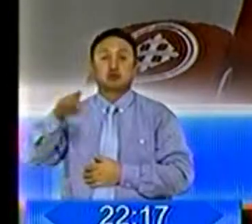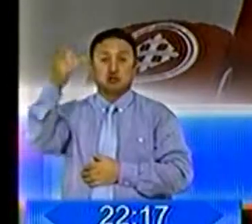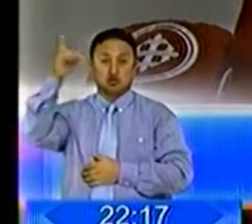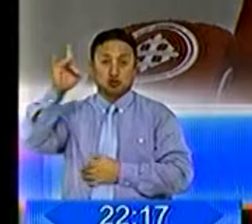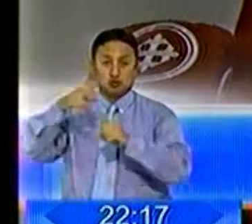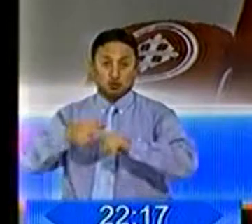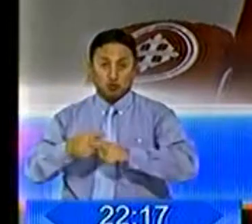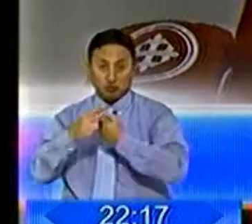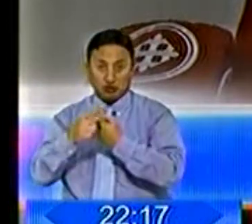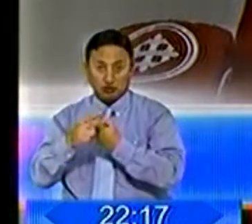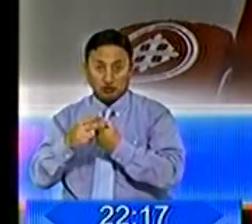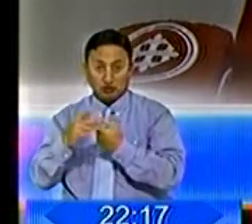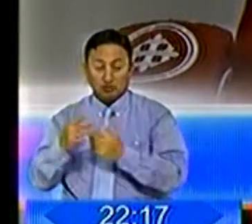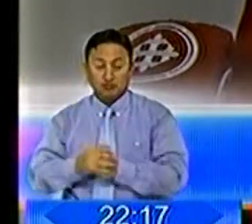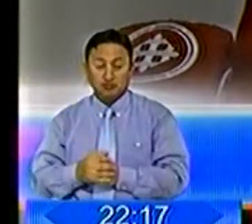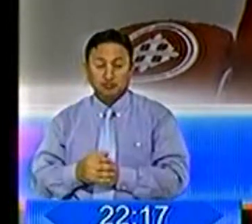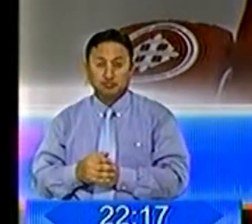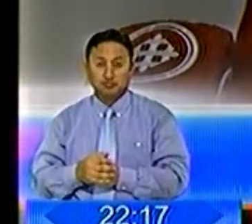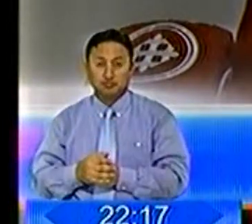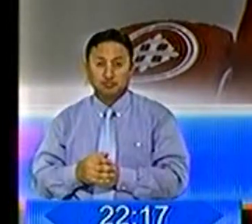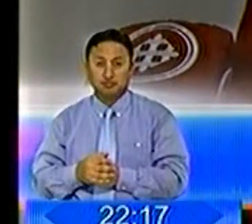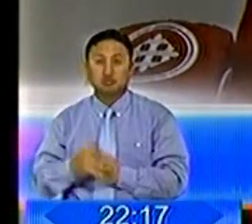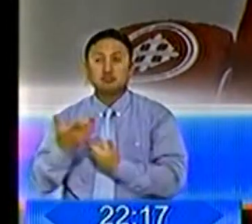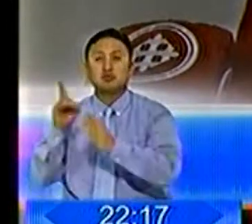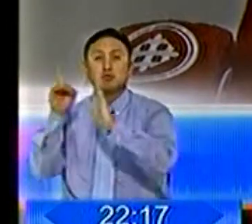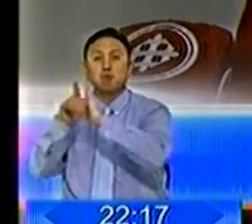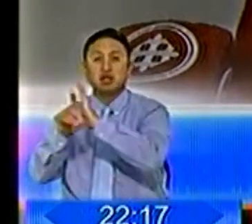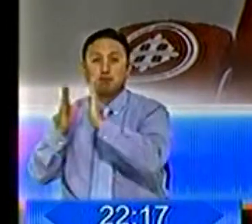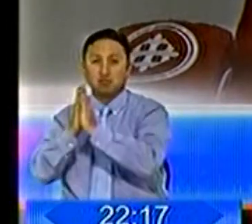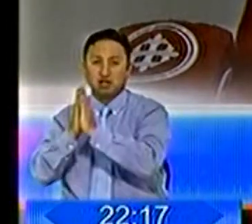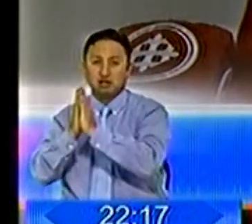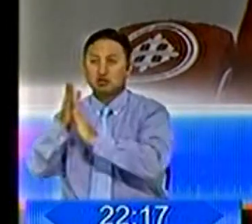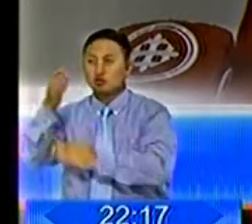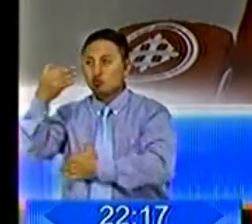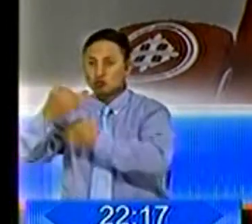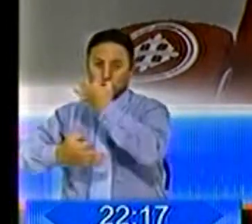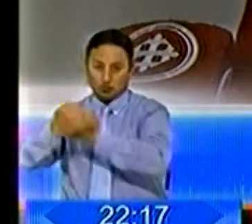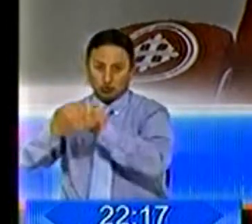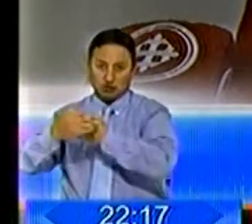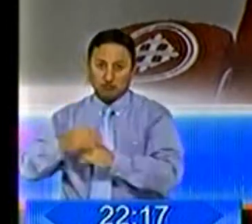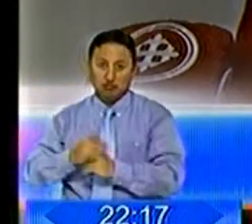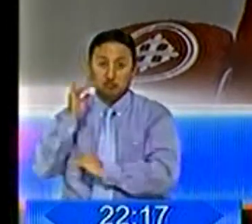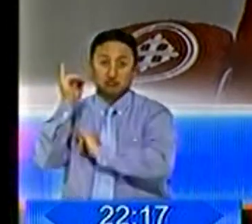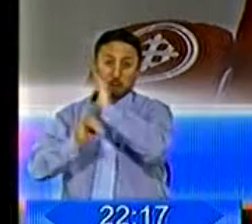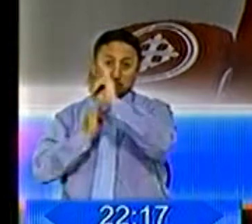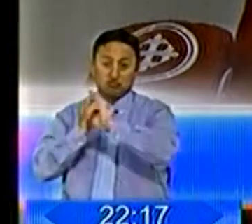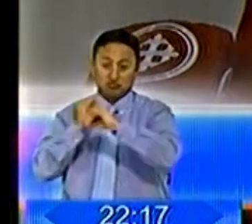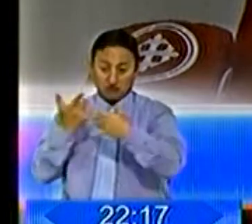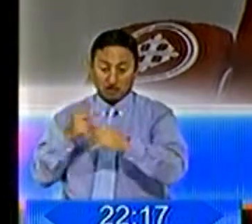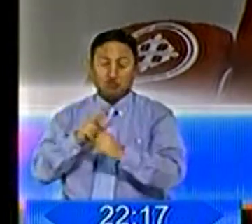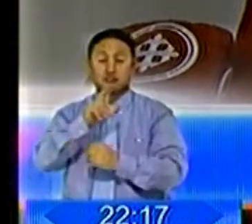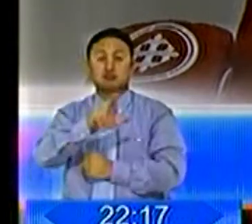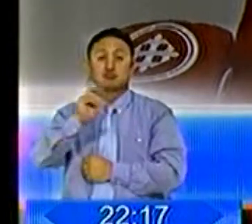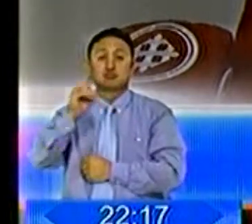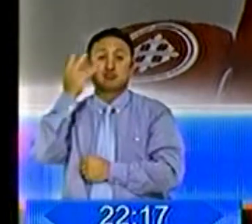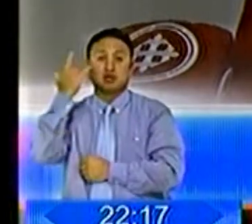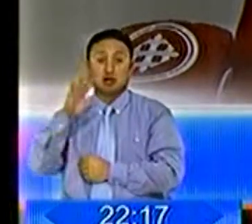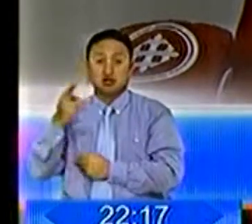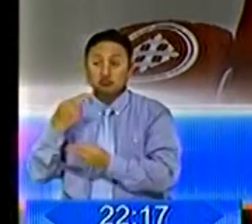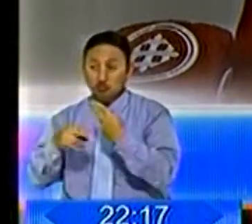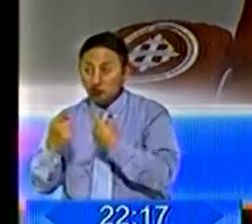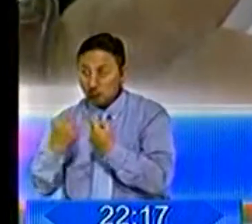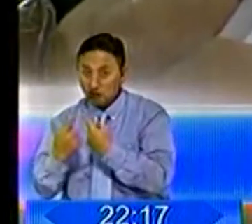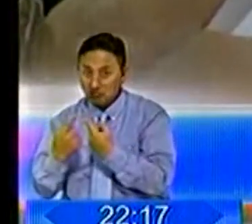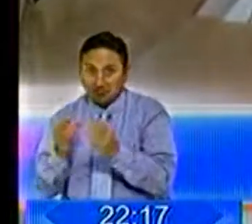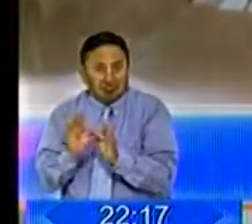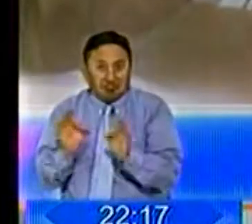de una demanda arbitral. Se cumplió con el proceso de los 30 días de negociación, el cual no llegó a feliz